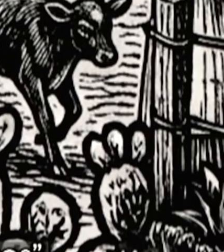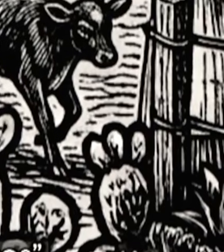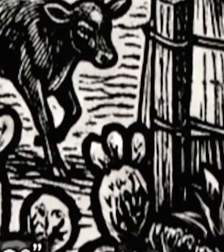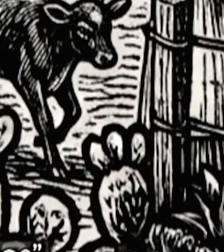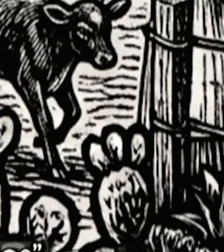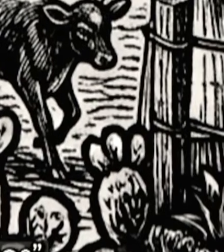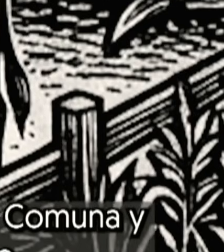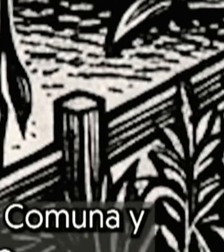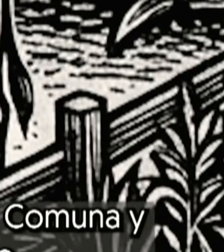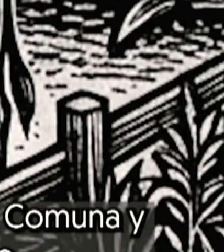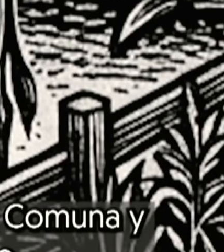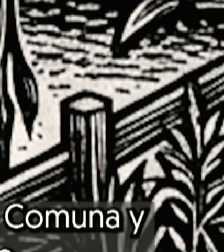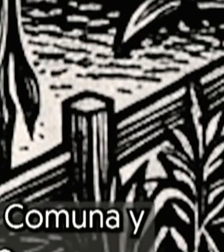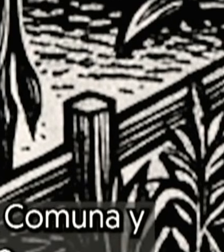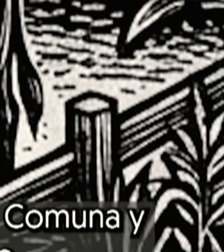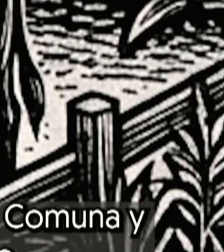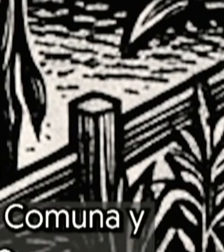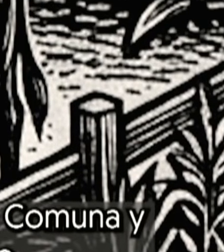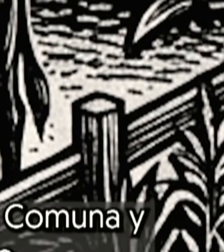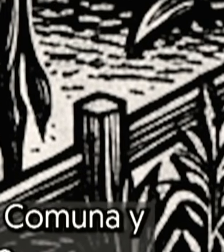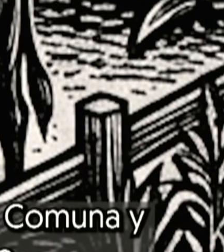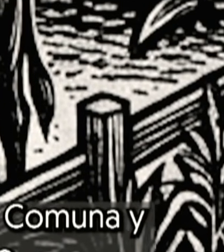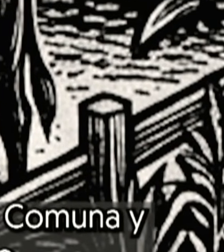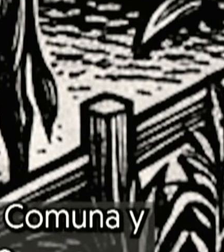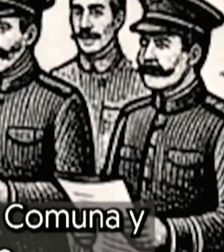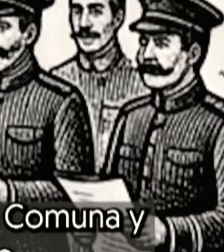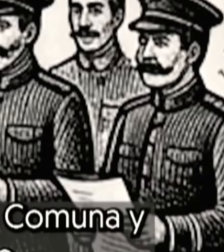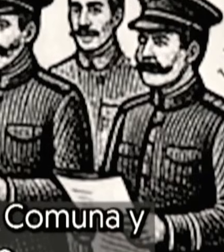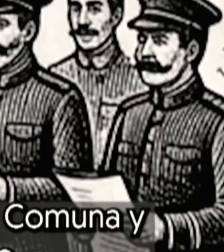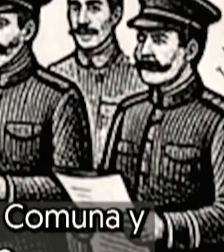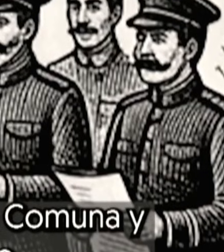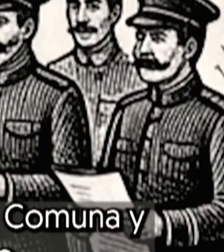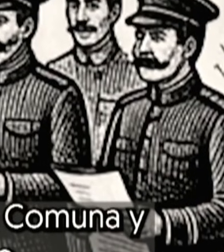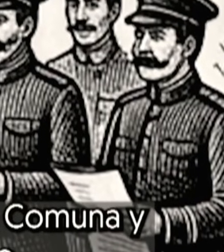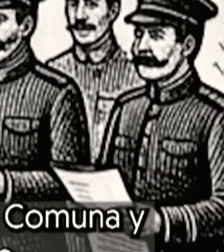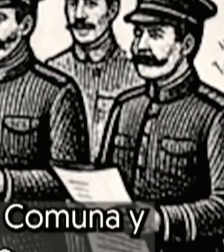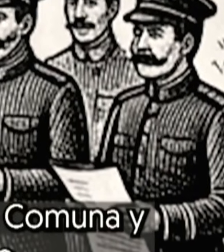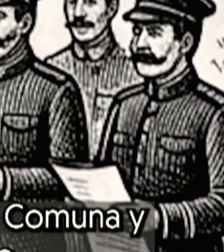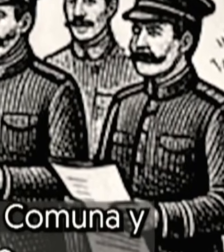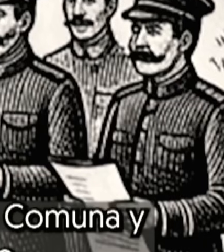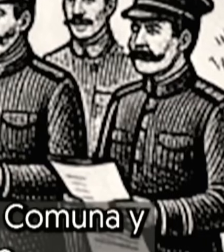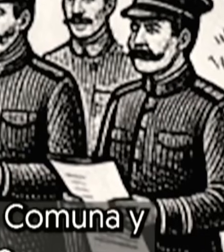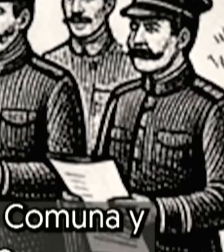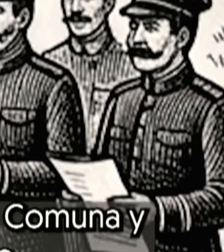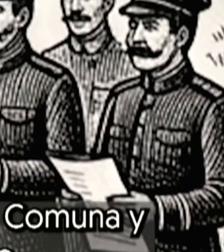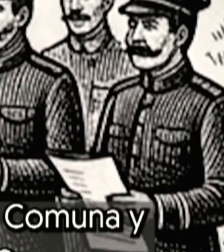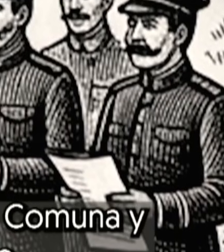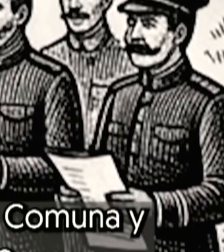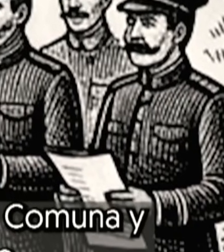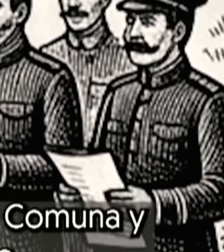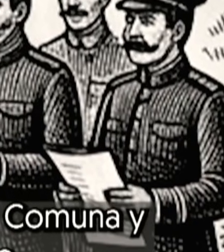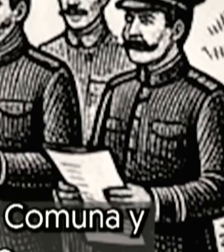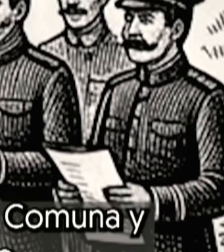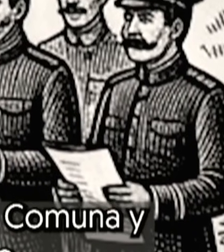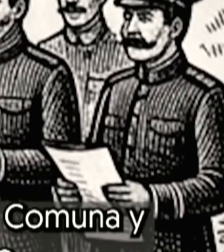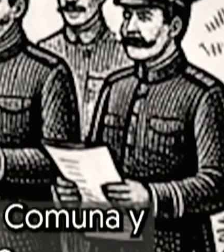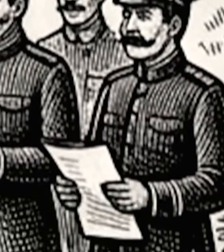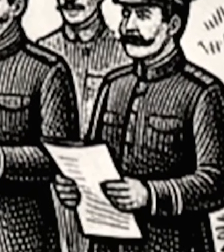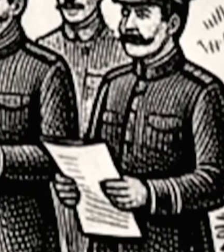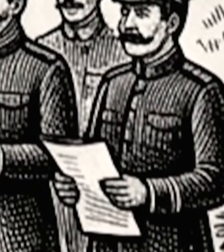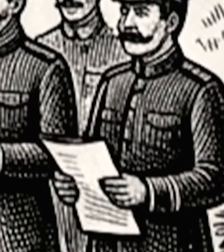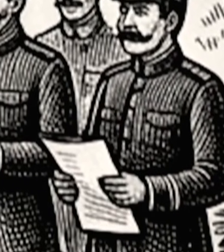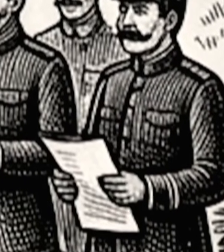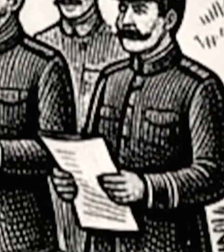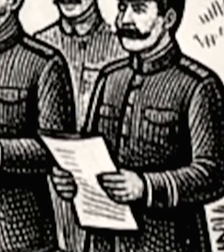los poderosos. La rebelión se extendió. Julio López formó la comuna y estableció una autoridad del